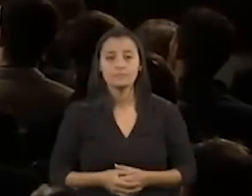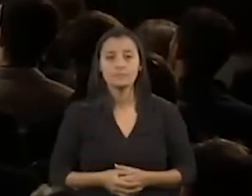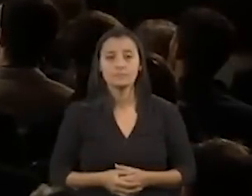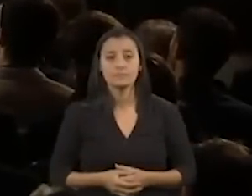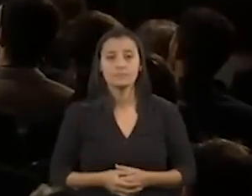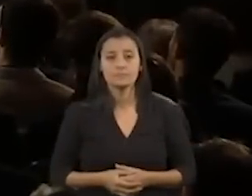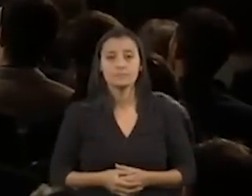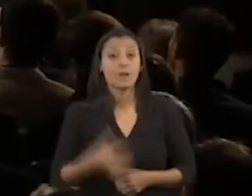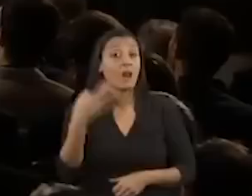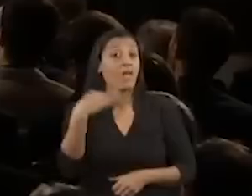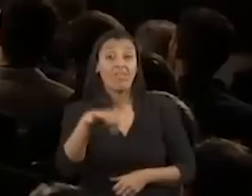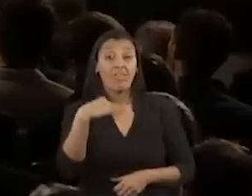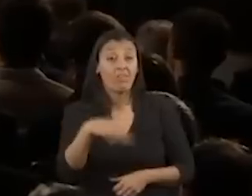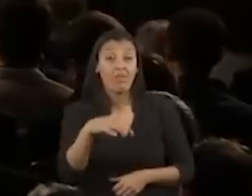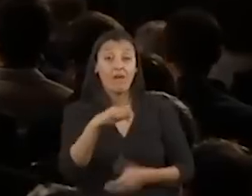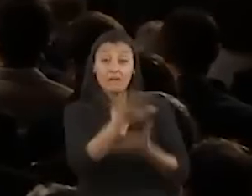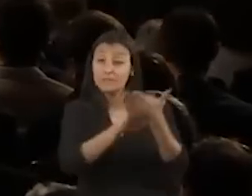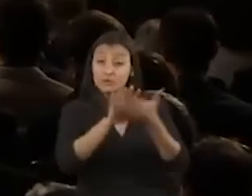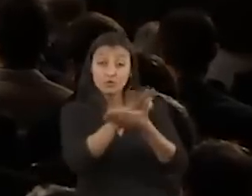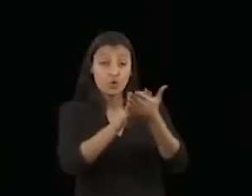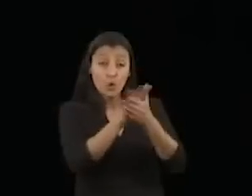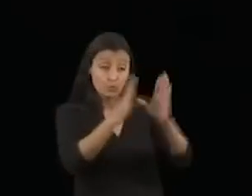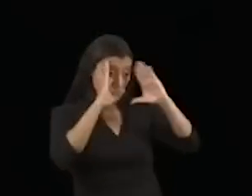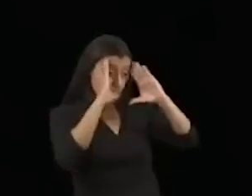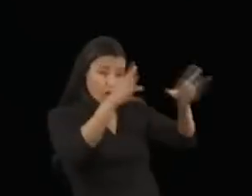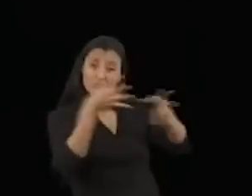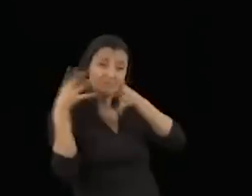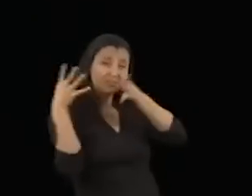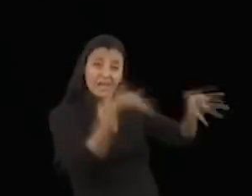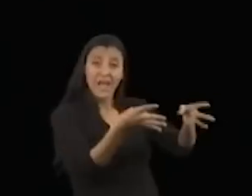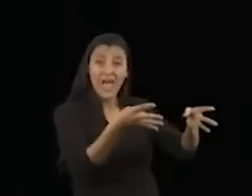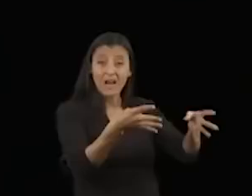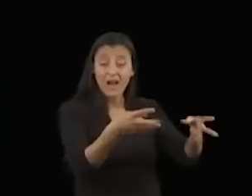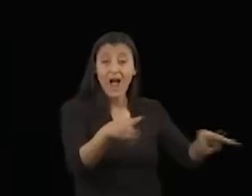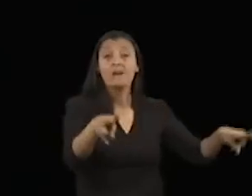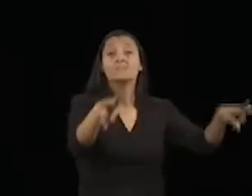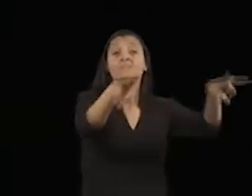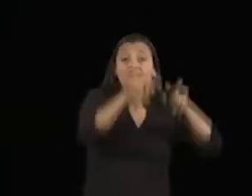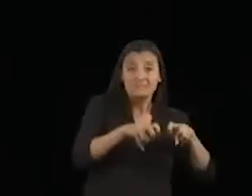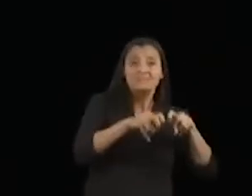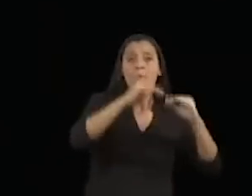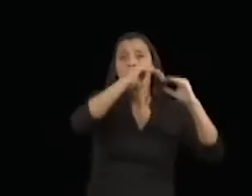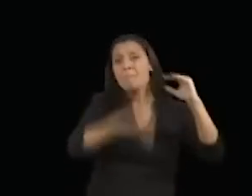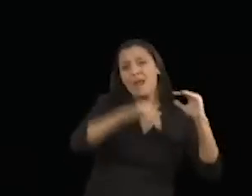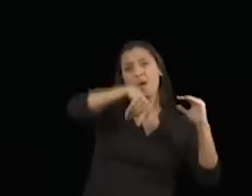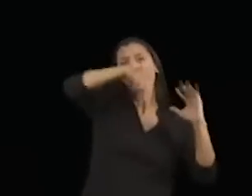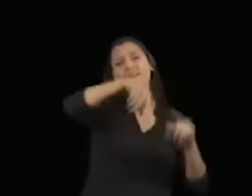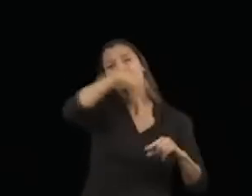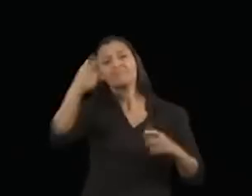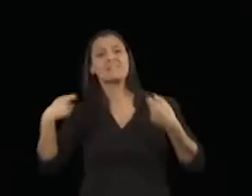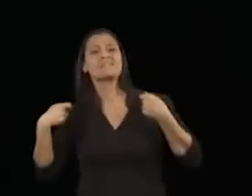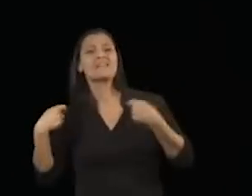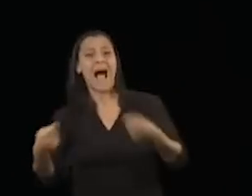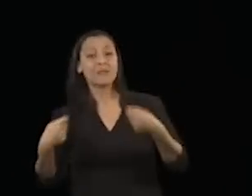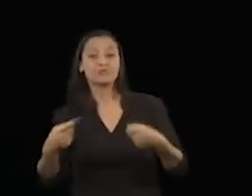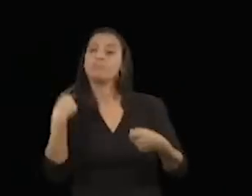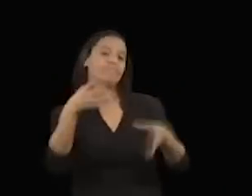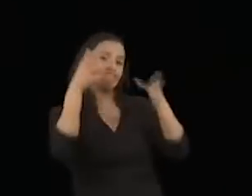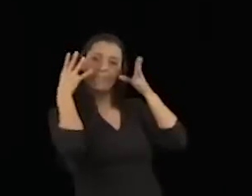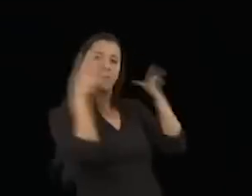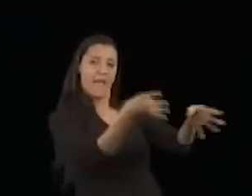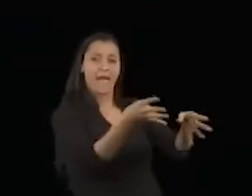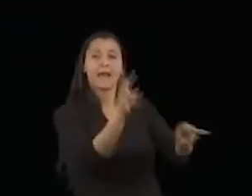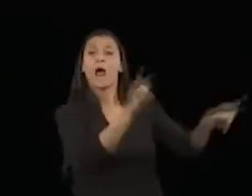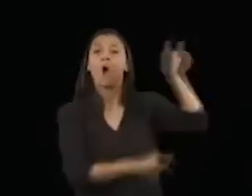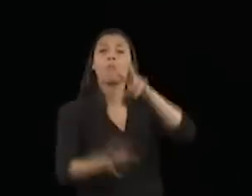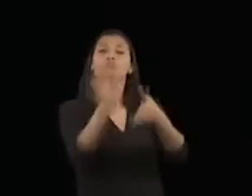había que atacar el déficit fiscal. Y lo primero que hicimos fue atacar claramente el déficit fiscal y lo atacamos